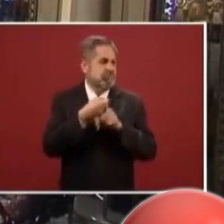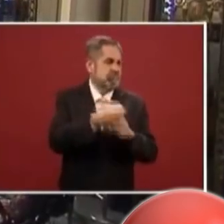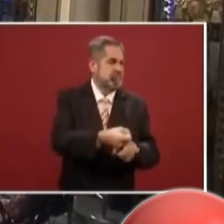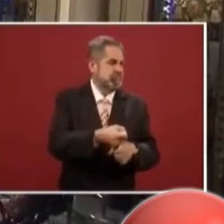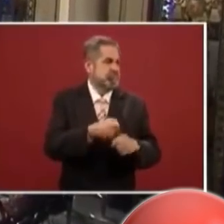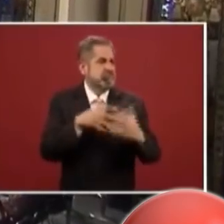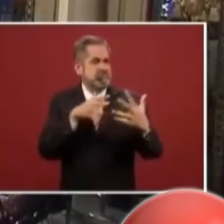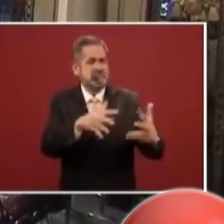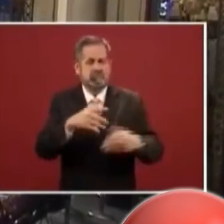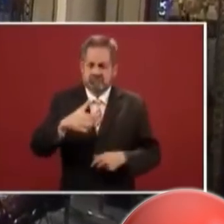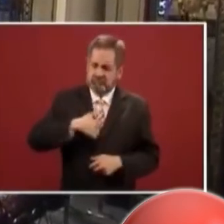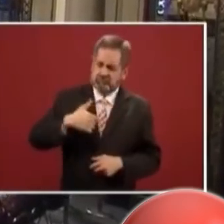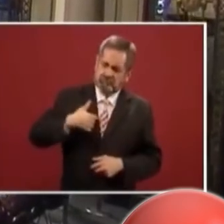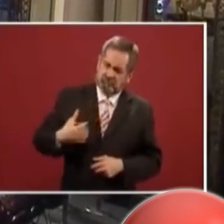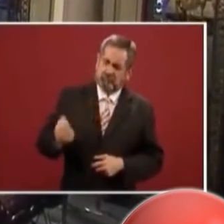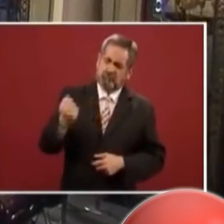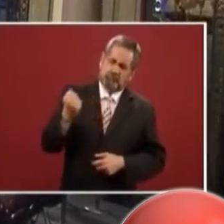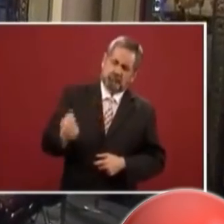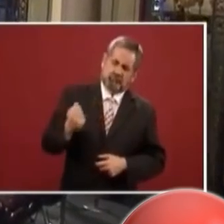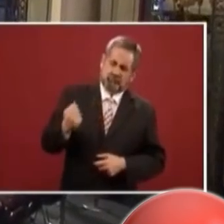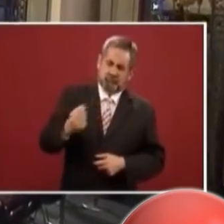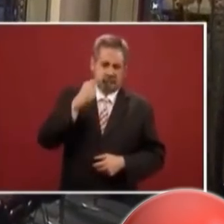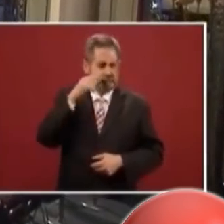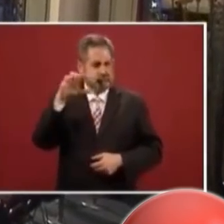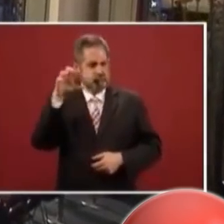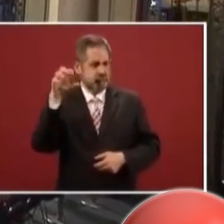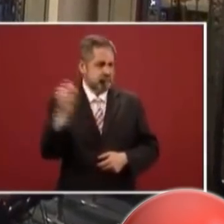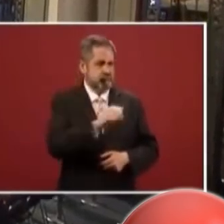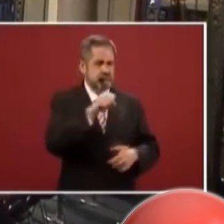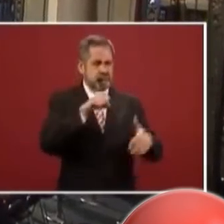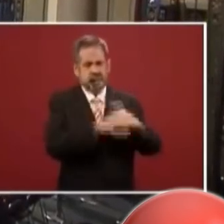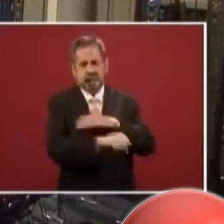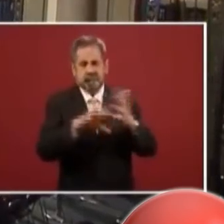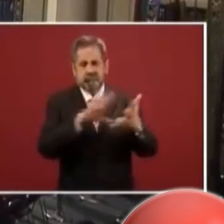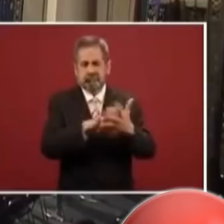temblar la mano, cárceles, amenazas de mano dura.